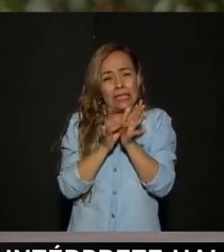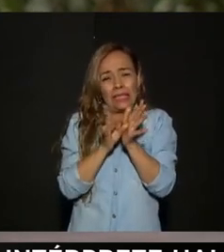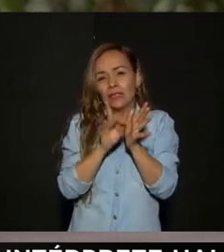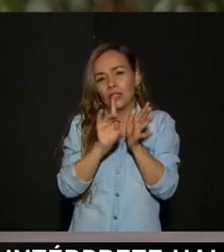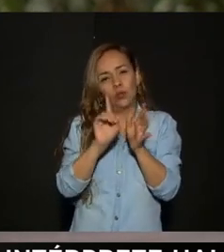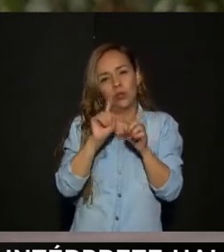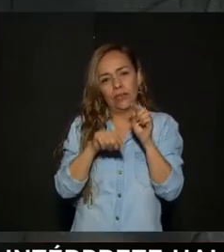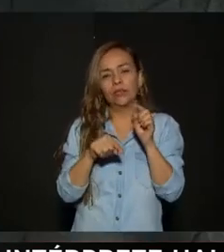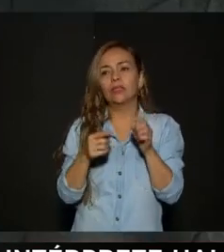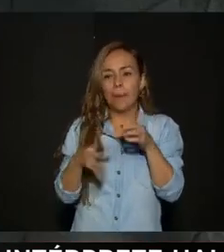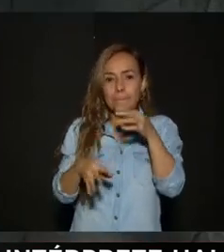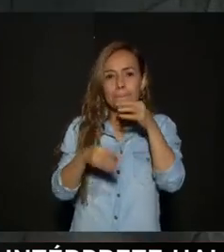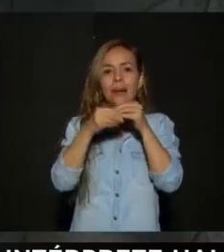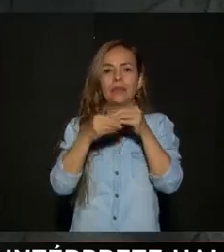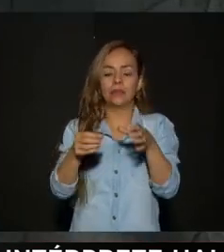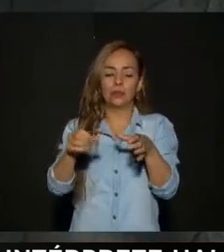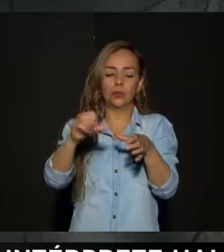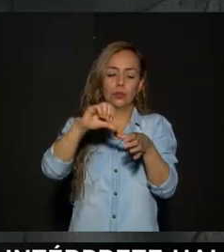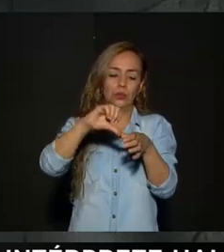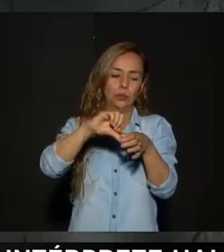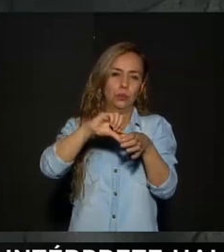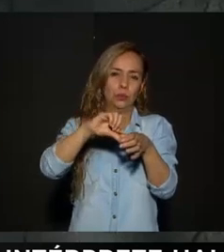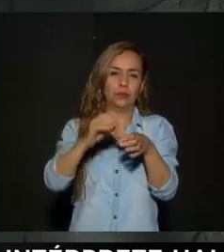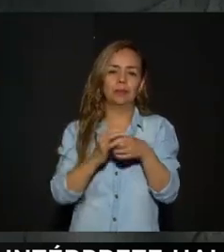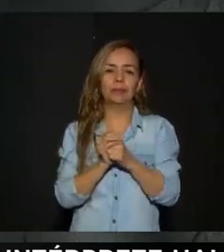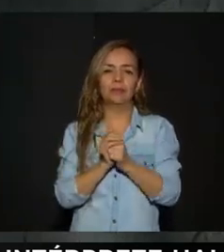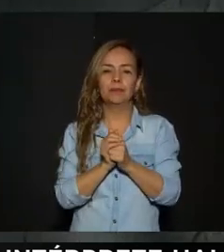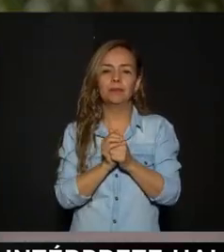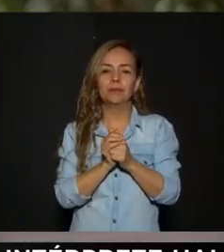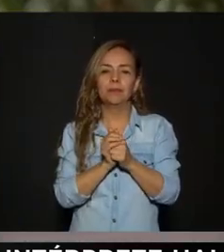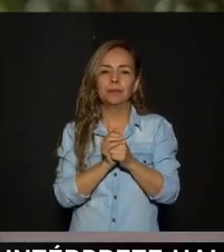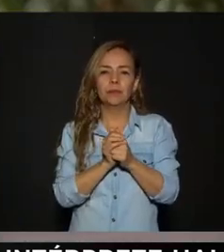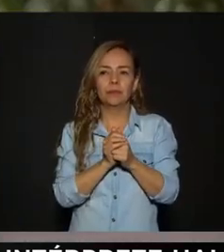líquido. Echémosles más.